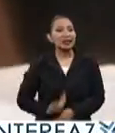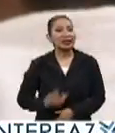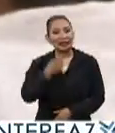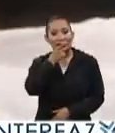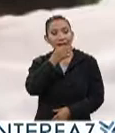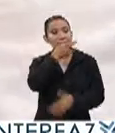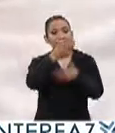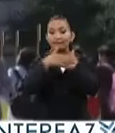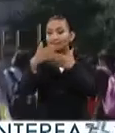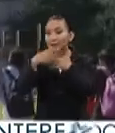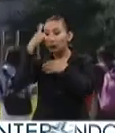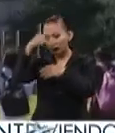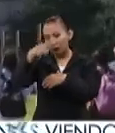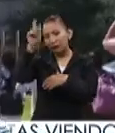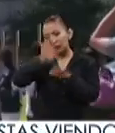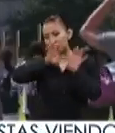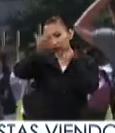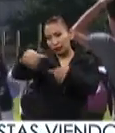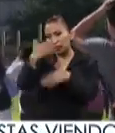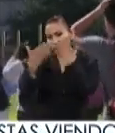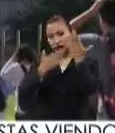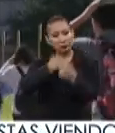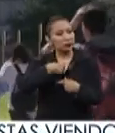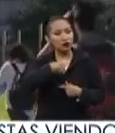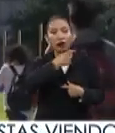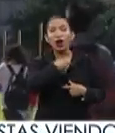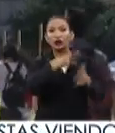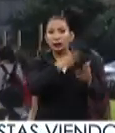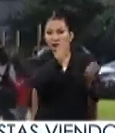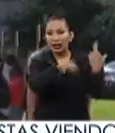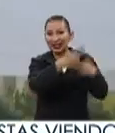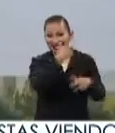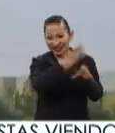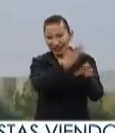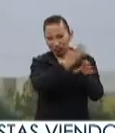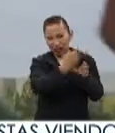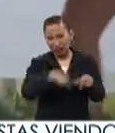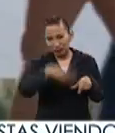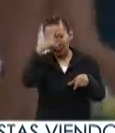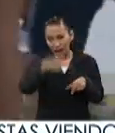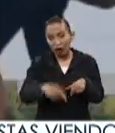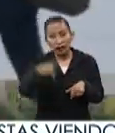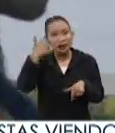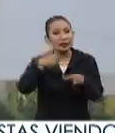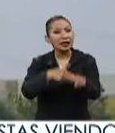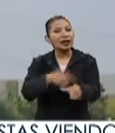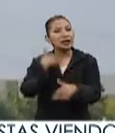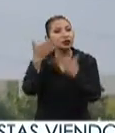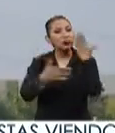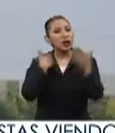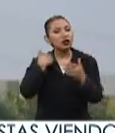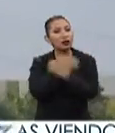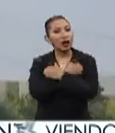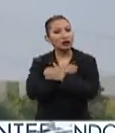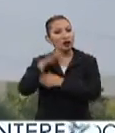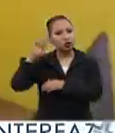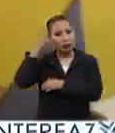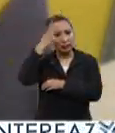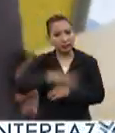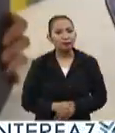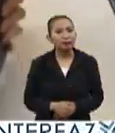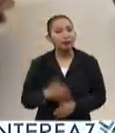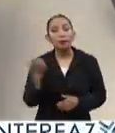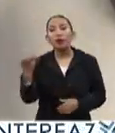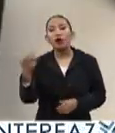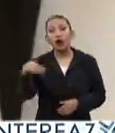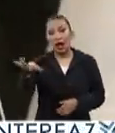Federal hizo un llamado para facilitar el acceso de las personas que retornan de Estados Unidos y quieren continuar sus estudios en educación superior. De